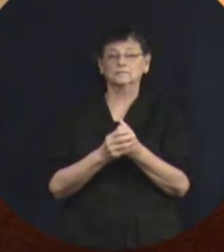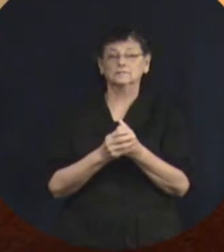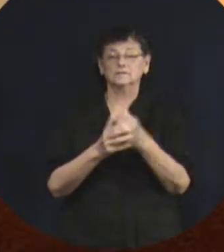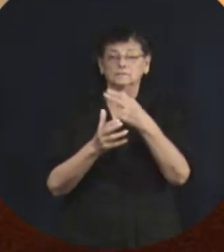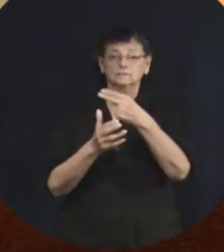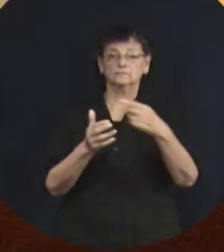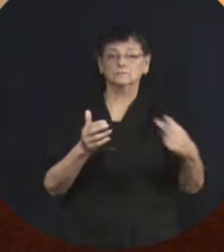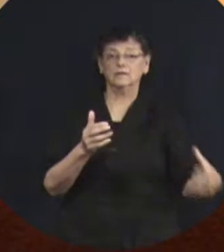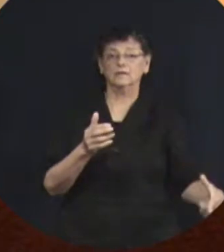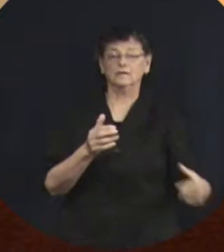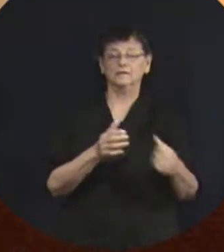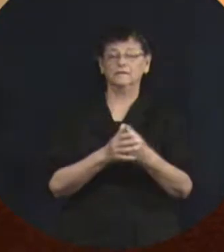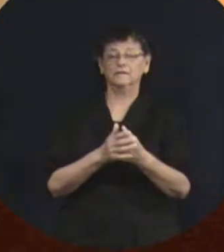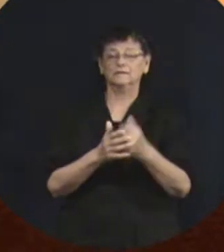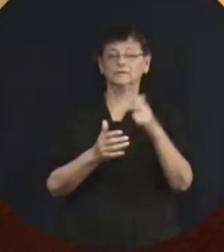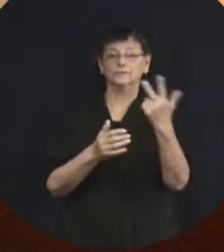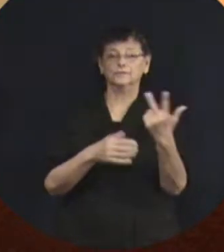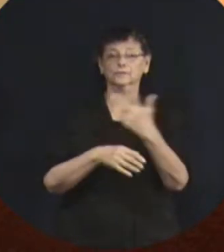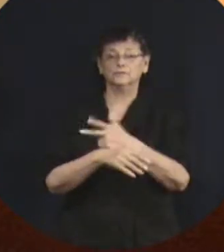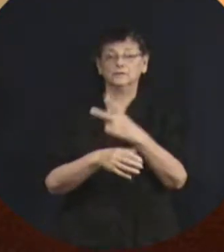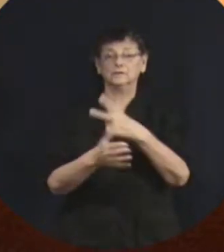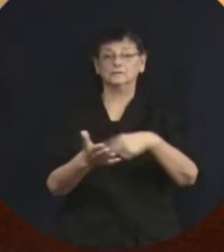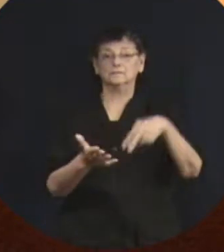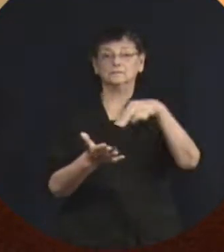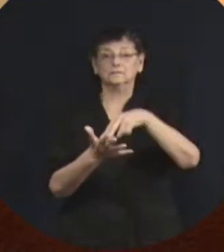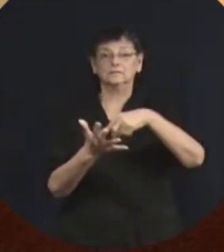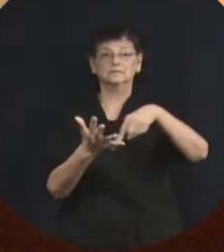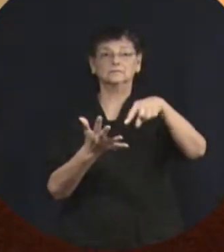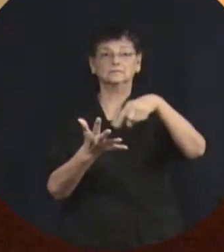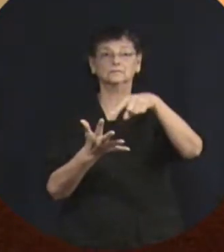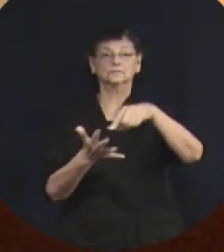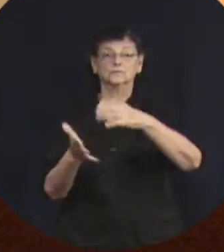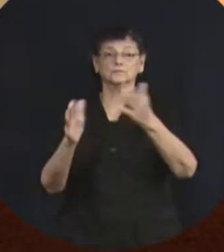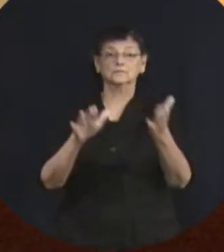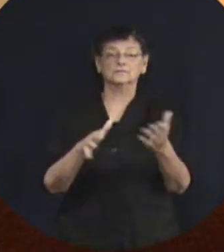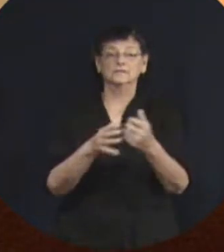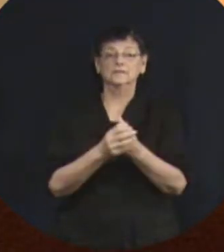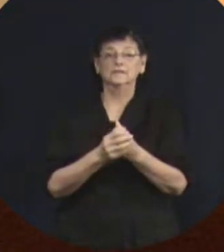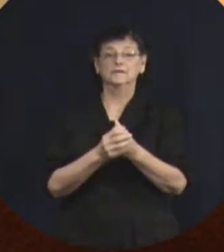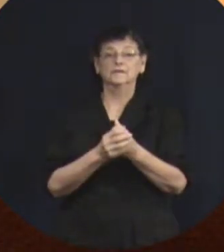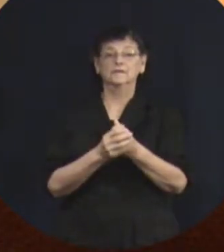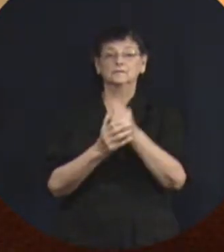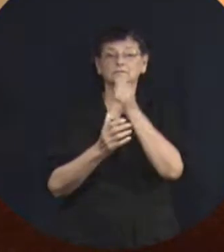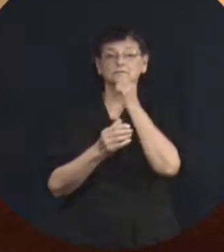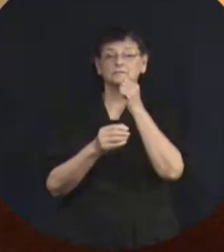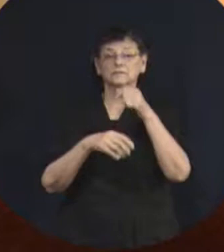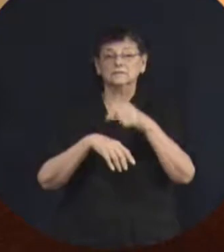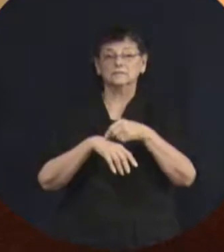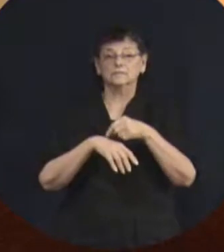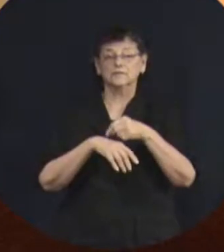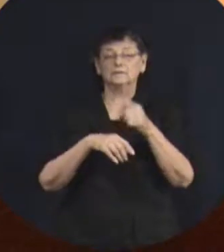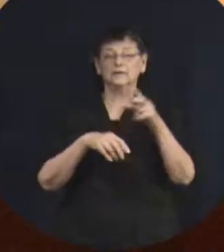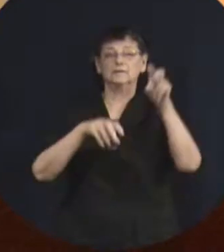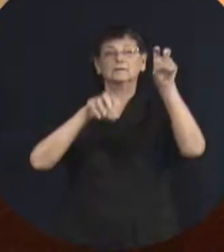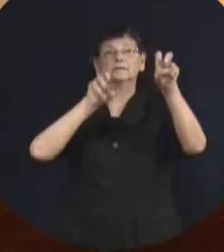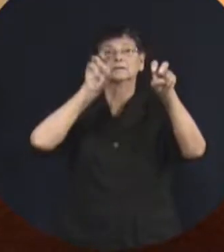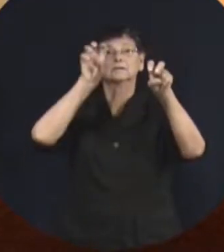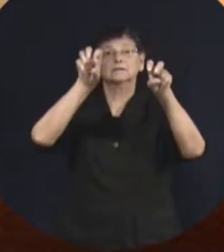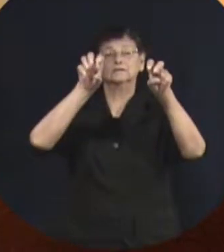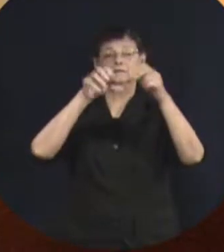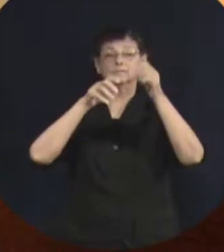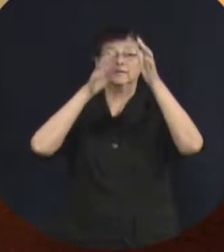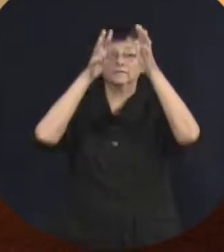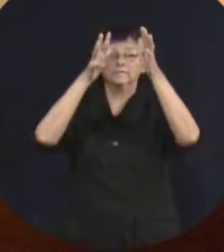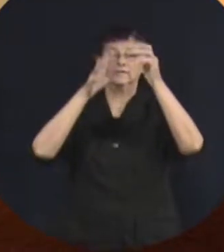a los infiernos, al tercer día resucitó de entre los muertos, subió a los cielos y está sentado a